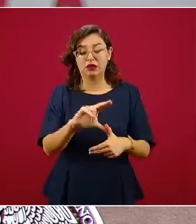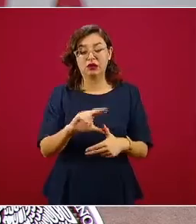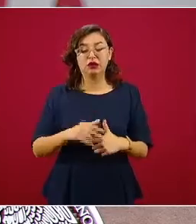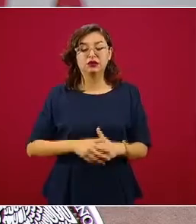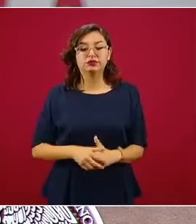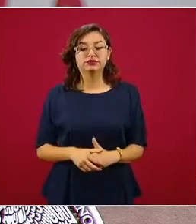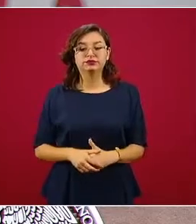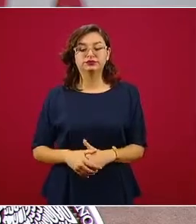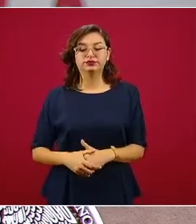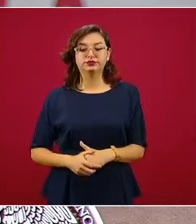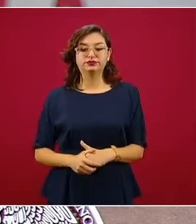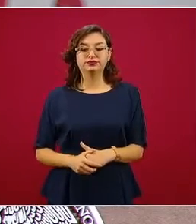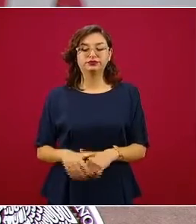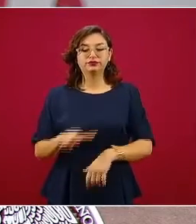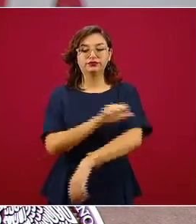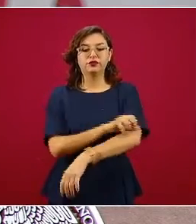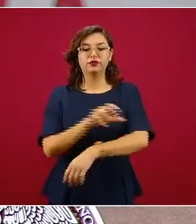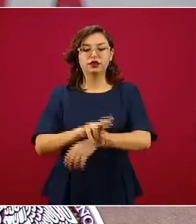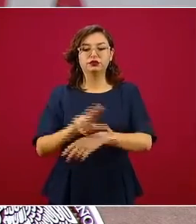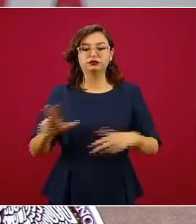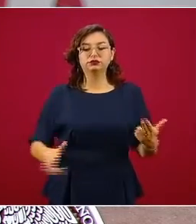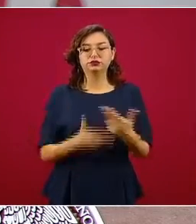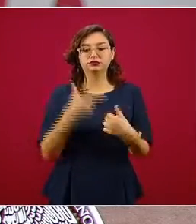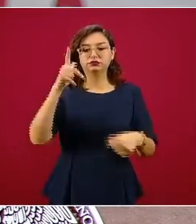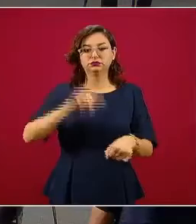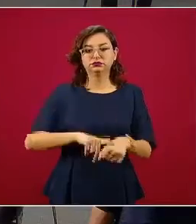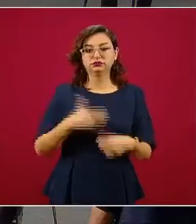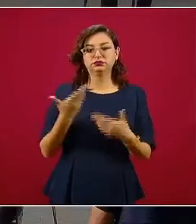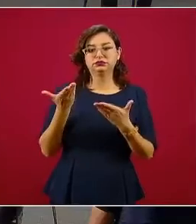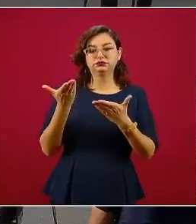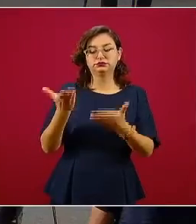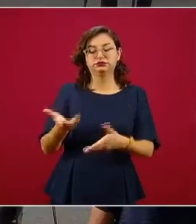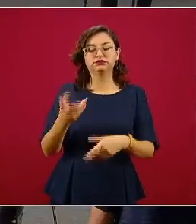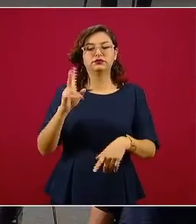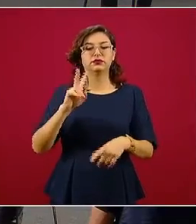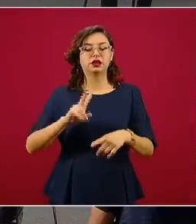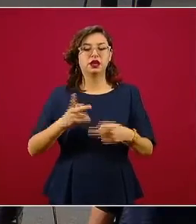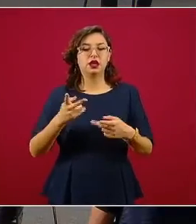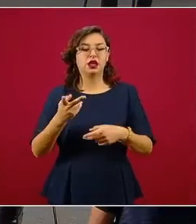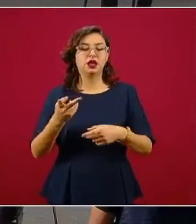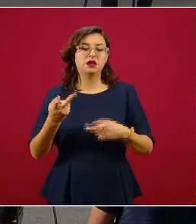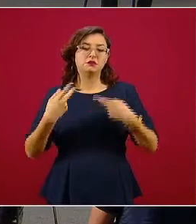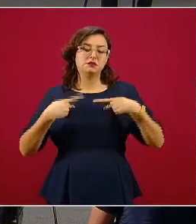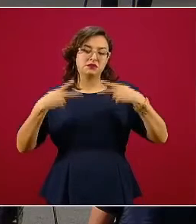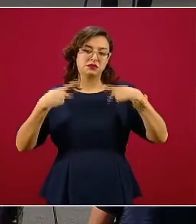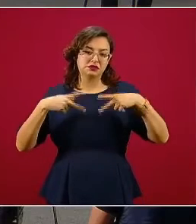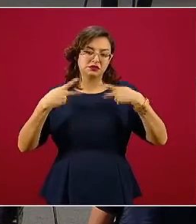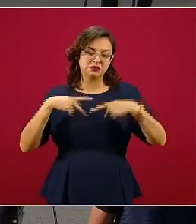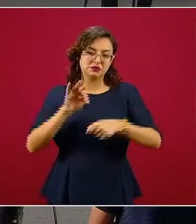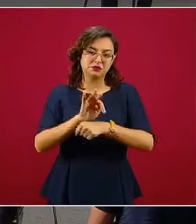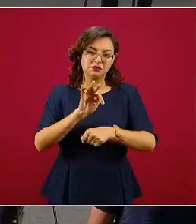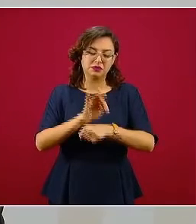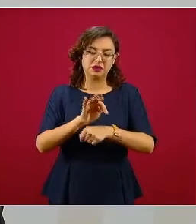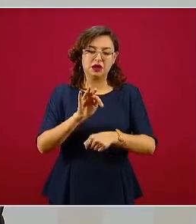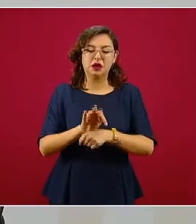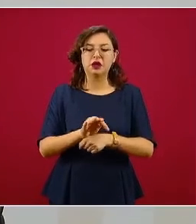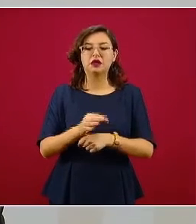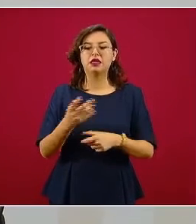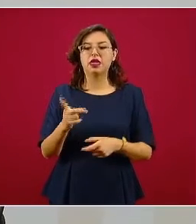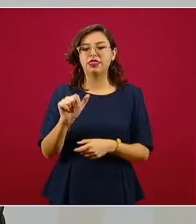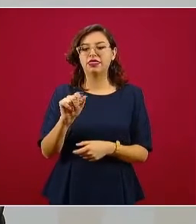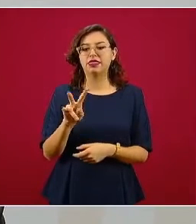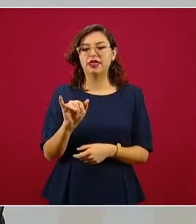El Coordinador Nacional de Protección Civil, David León, nos va a